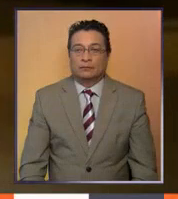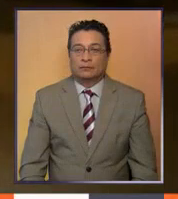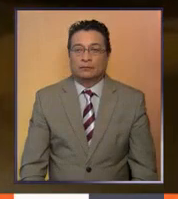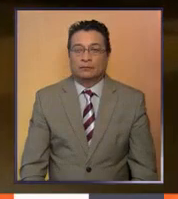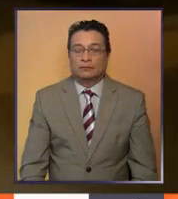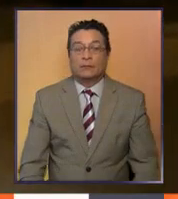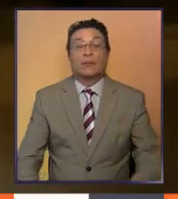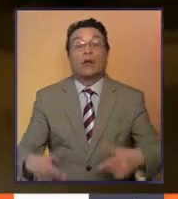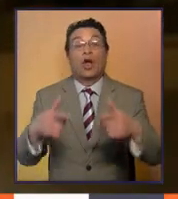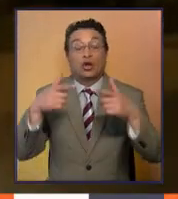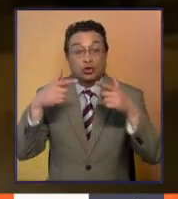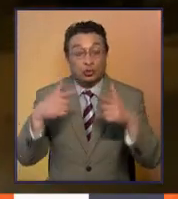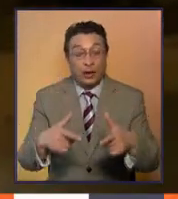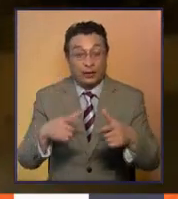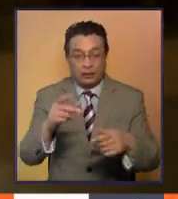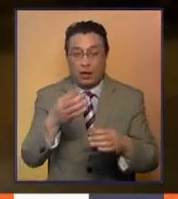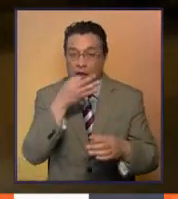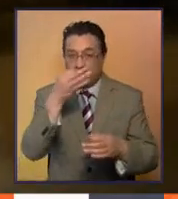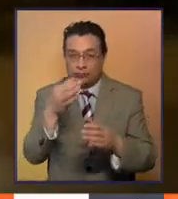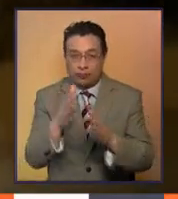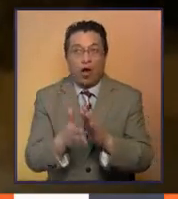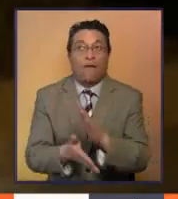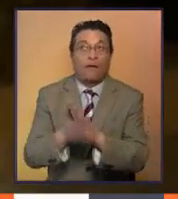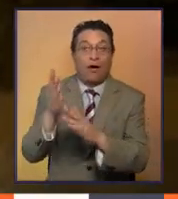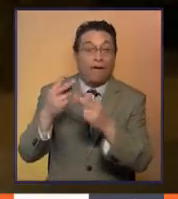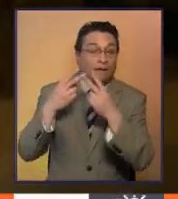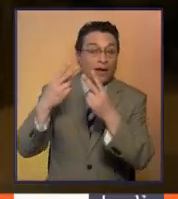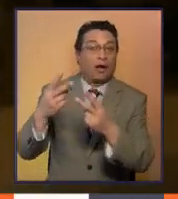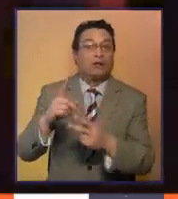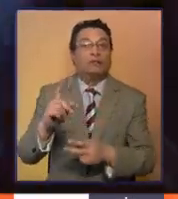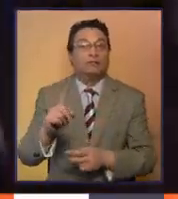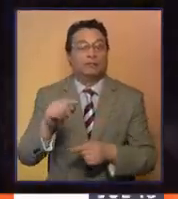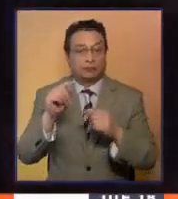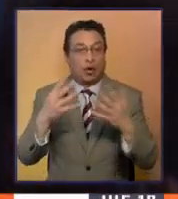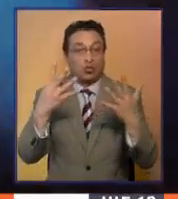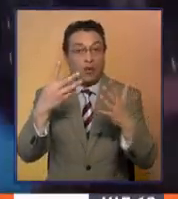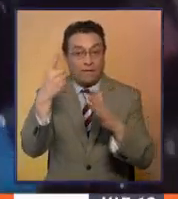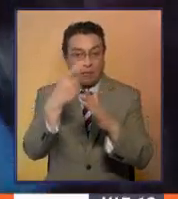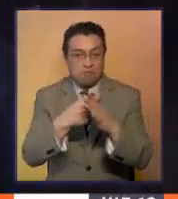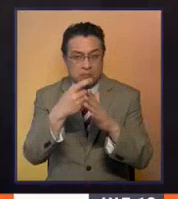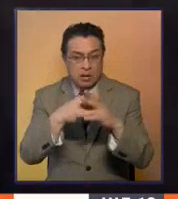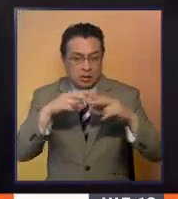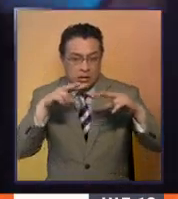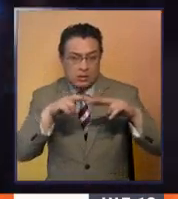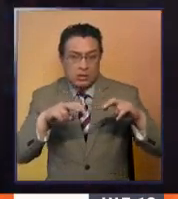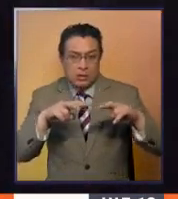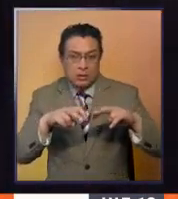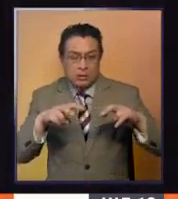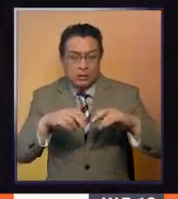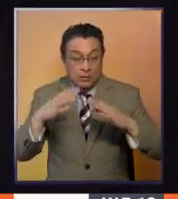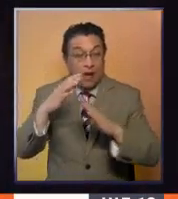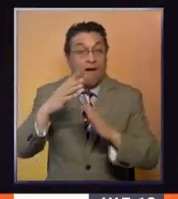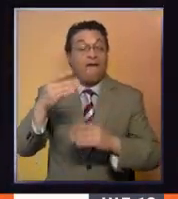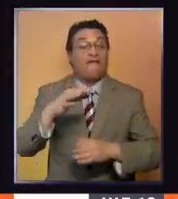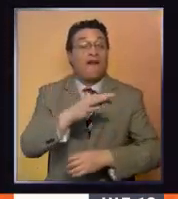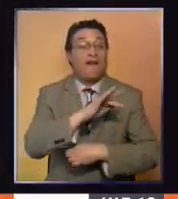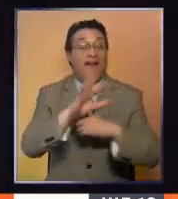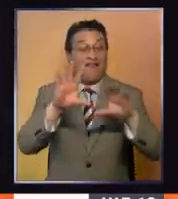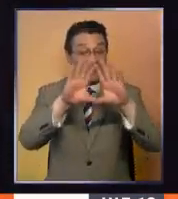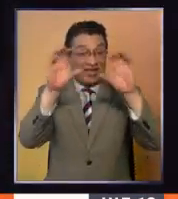suerte ese consejo de viajar fuera no fue tomado en cuenta tras nueve meses de investigación liderada por la fiscalía metropolitana oriente